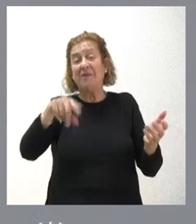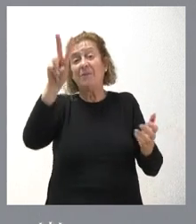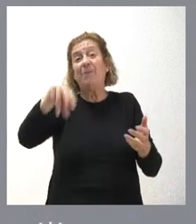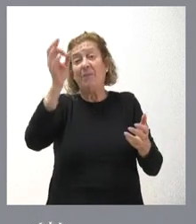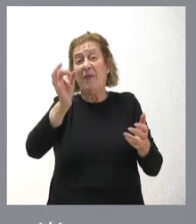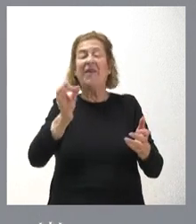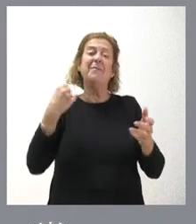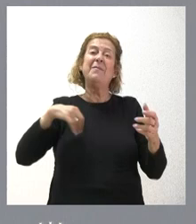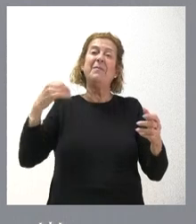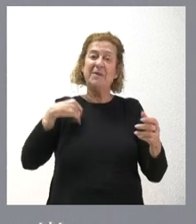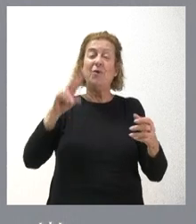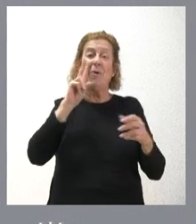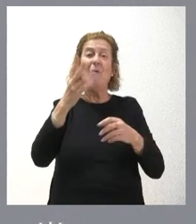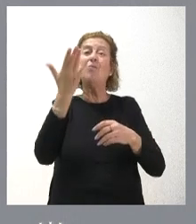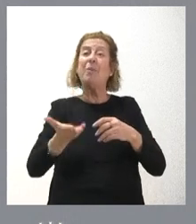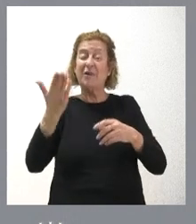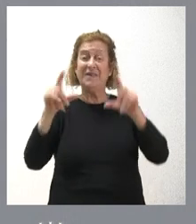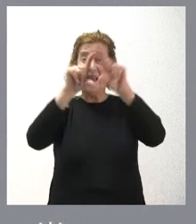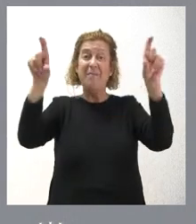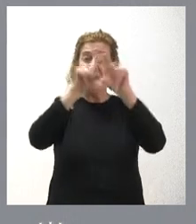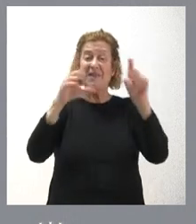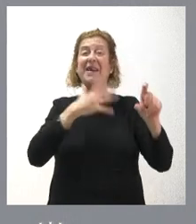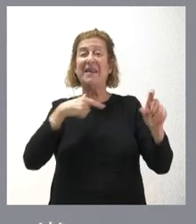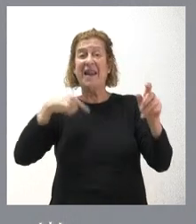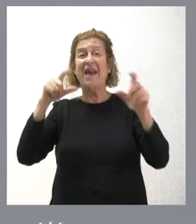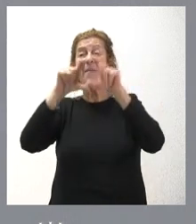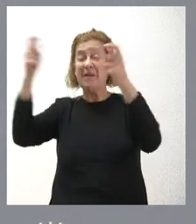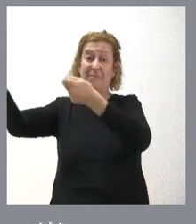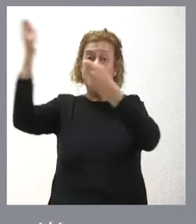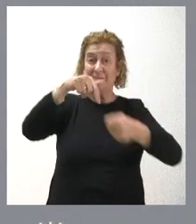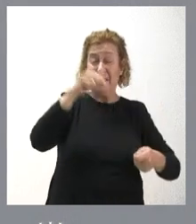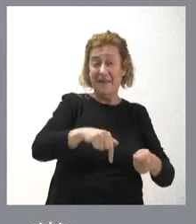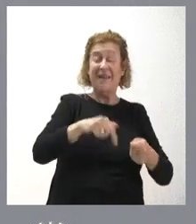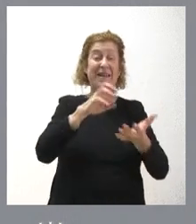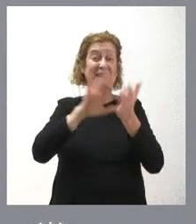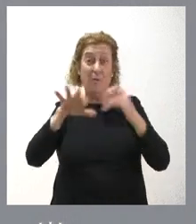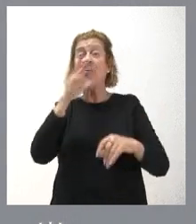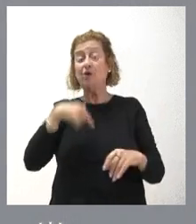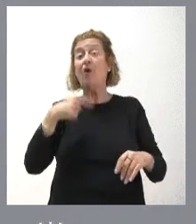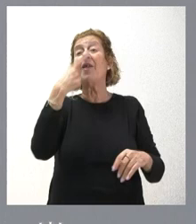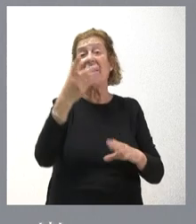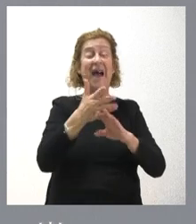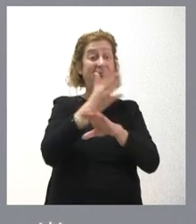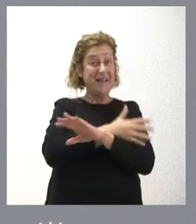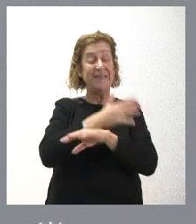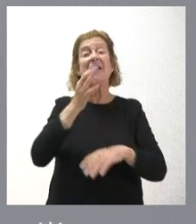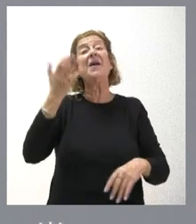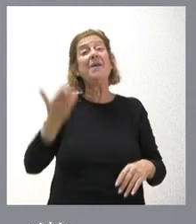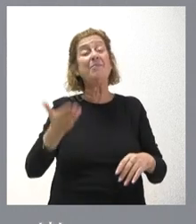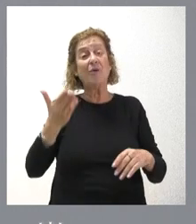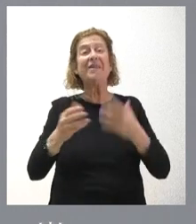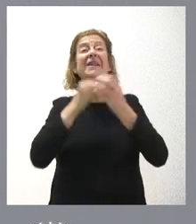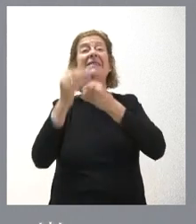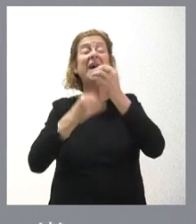a la vez hemos visto importantes empresas que han decidido trasladar su sede social a nuestra comunidad Autónoma Por eso yo decía antes que es muy importante que se haga